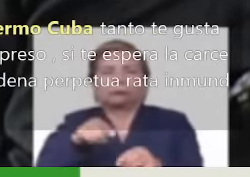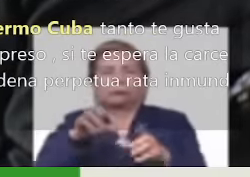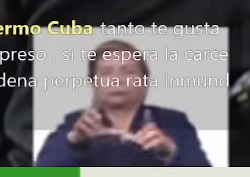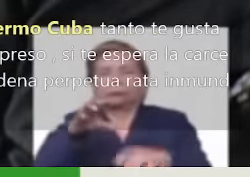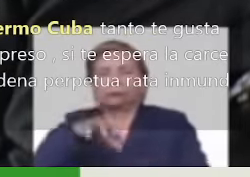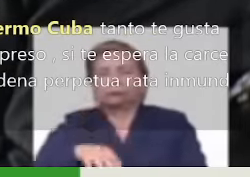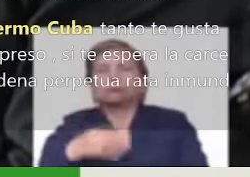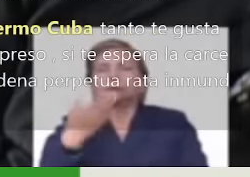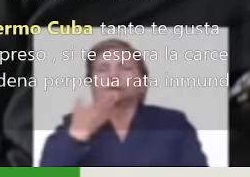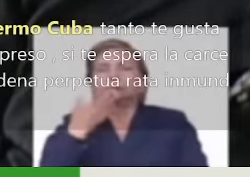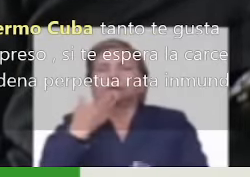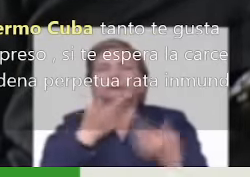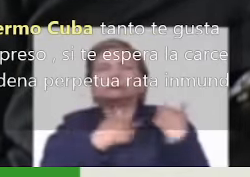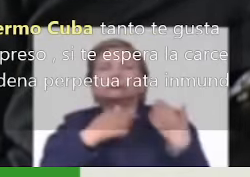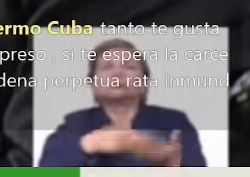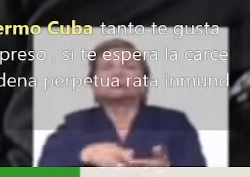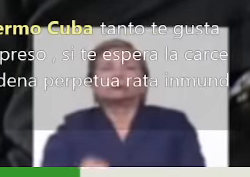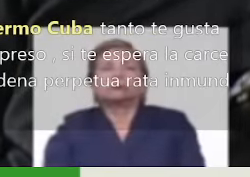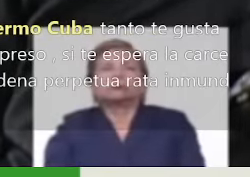por encargo de quién?